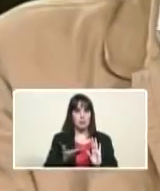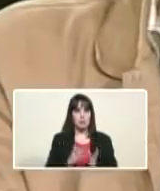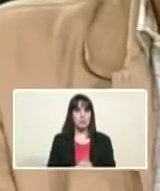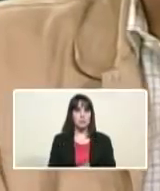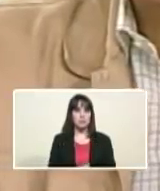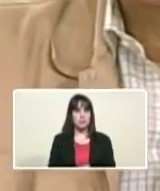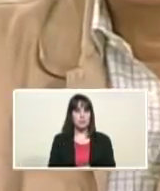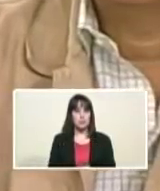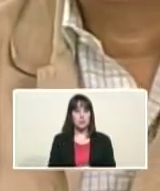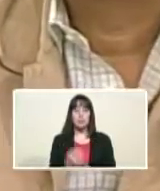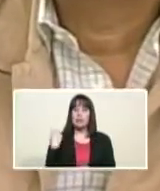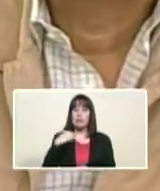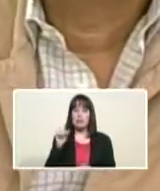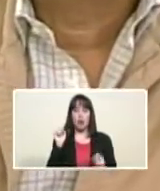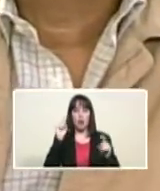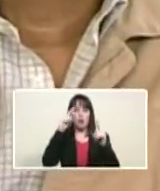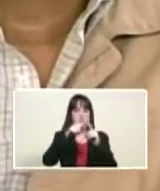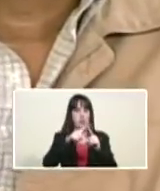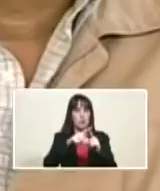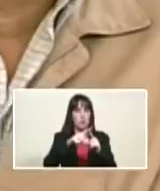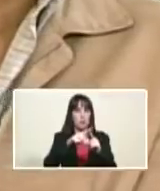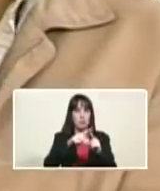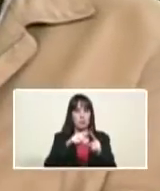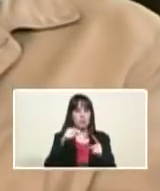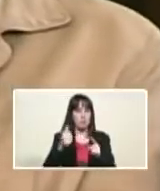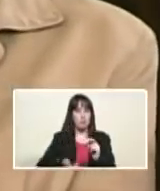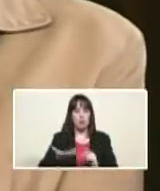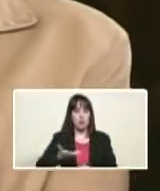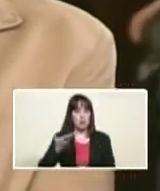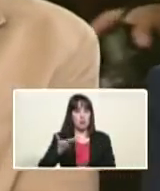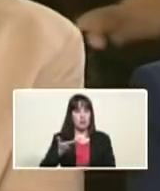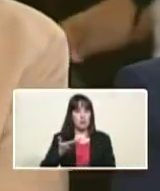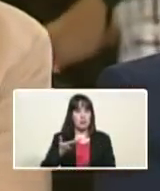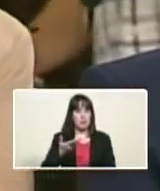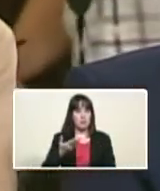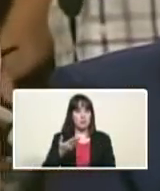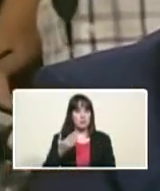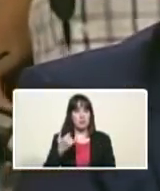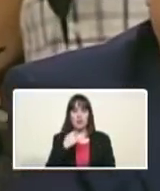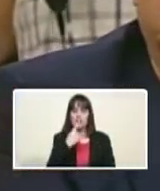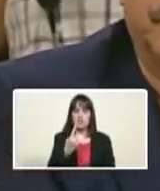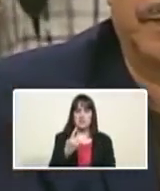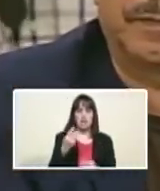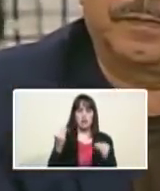Y tiene un objetivo central. En la contradicción capital-trabajo,